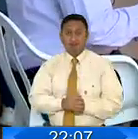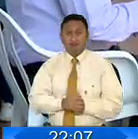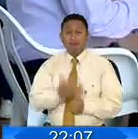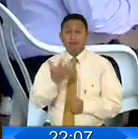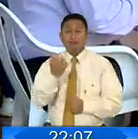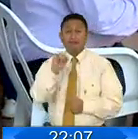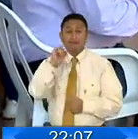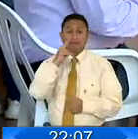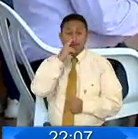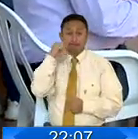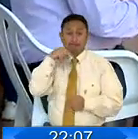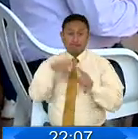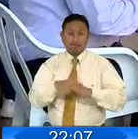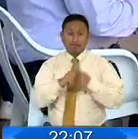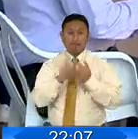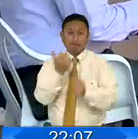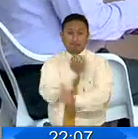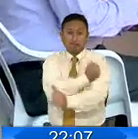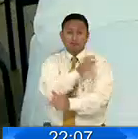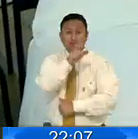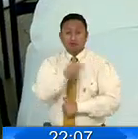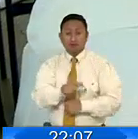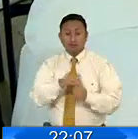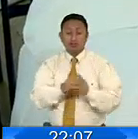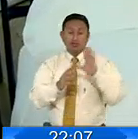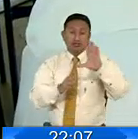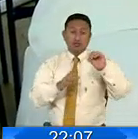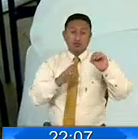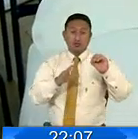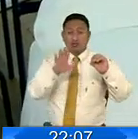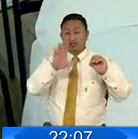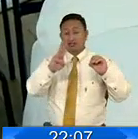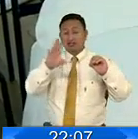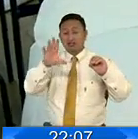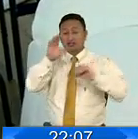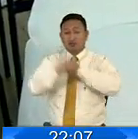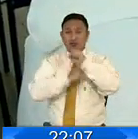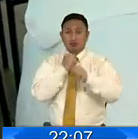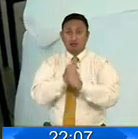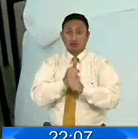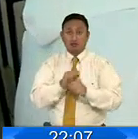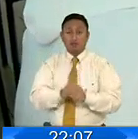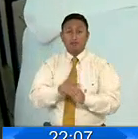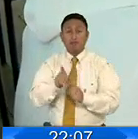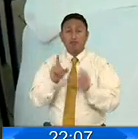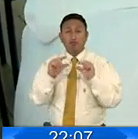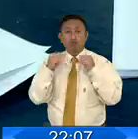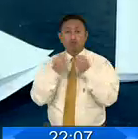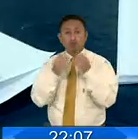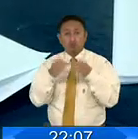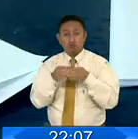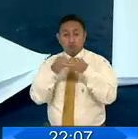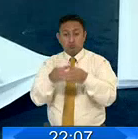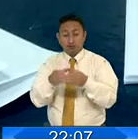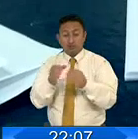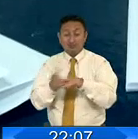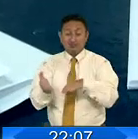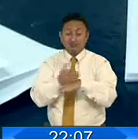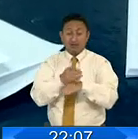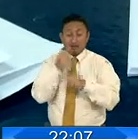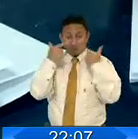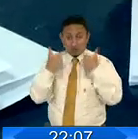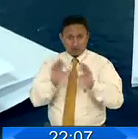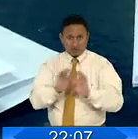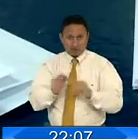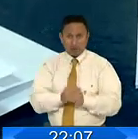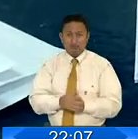15 de junio iniciará la inmunización de personas de entre 50 y 65 años y aquellos sectores estratégicos que no fueron antes contemplados en